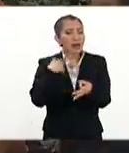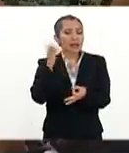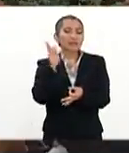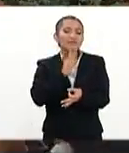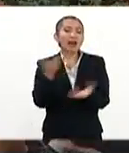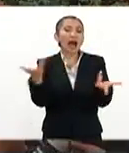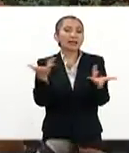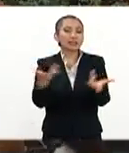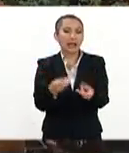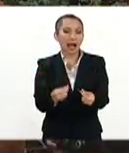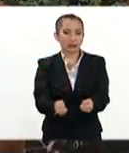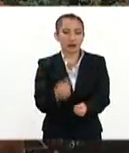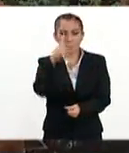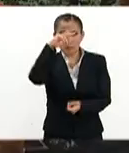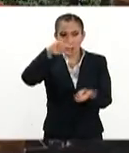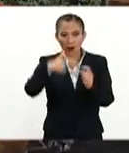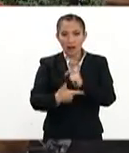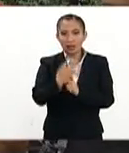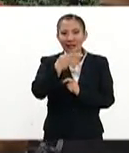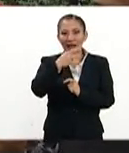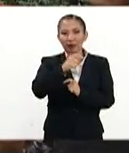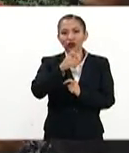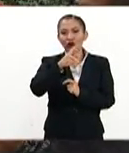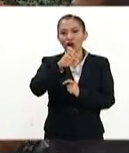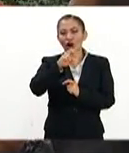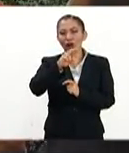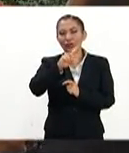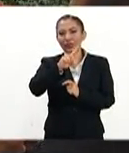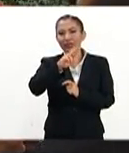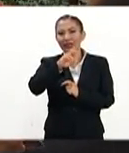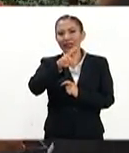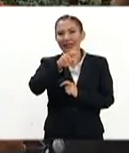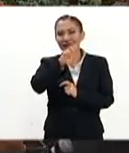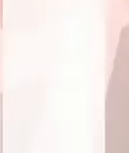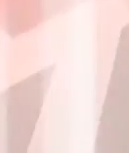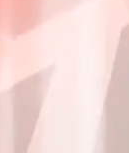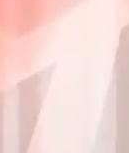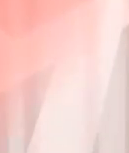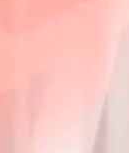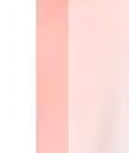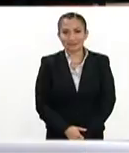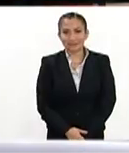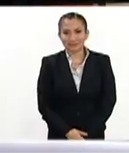rendición de cuentas. Para México al Día, Gilberto Rodríguez Monroy.